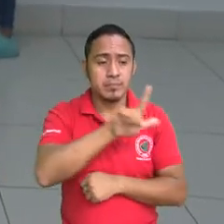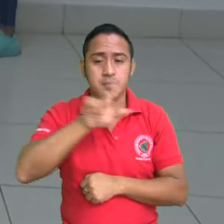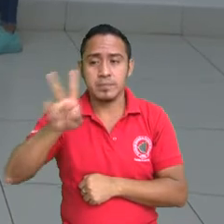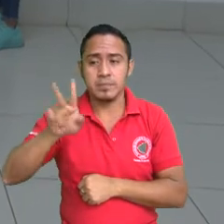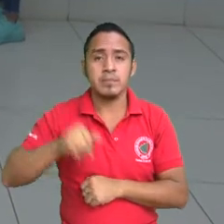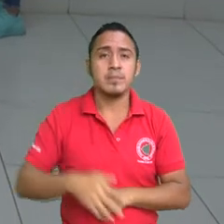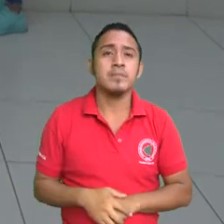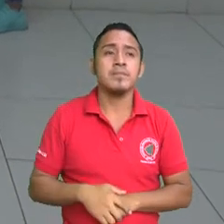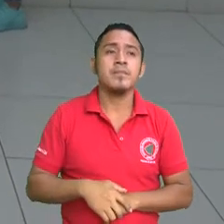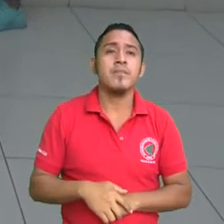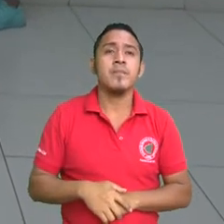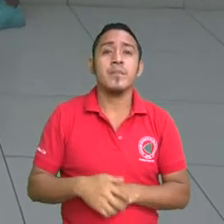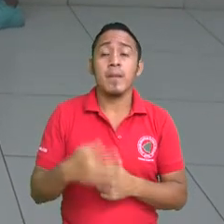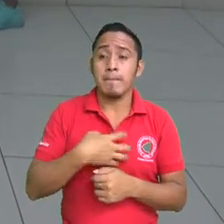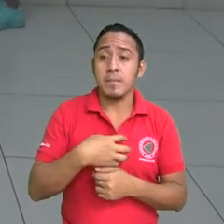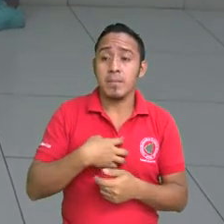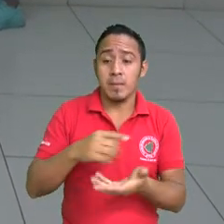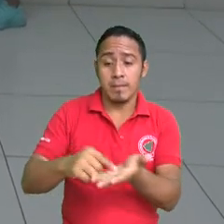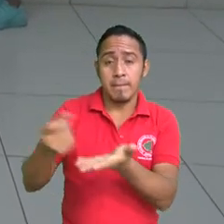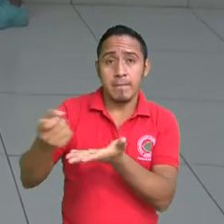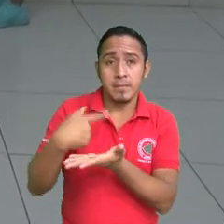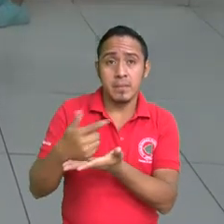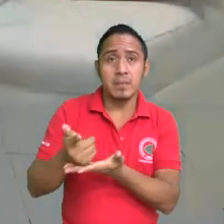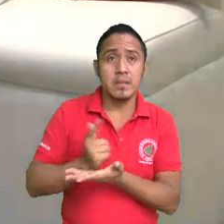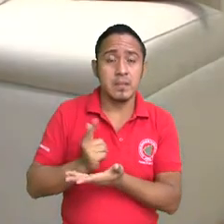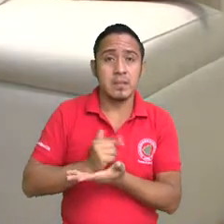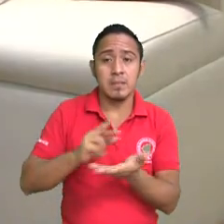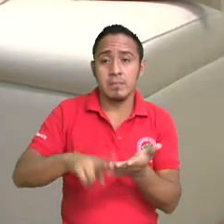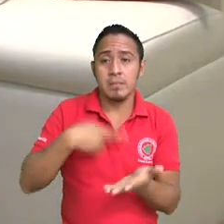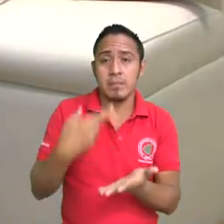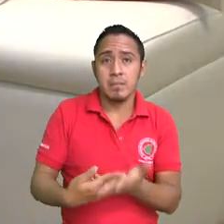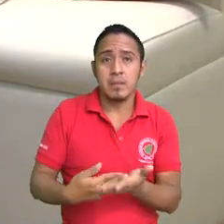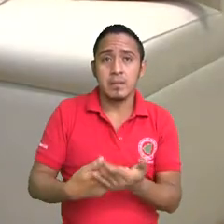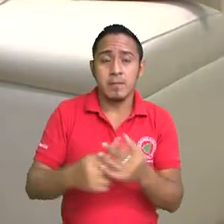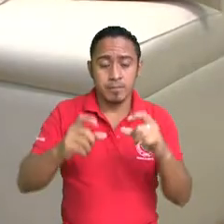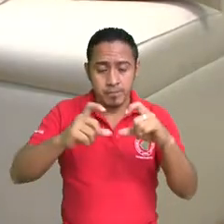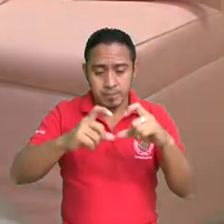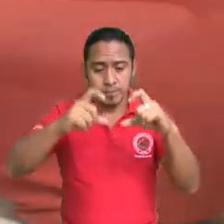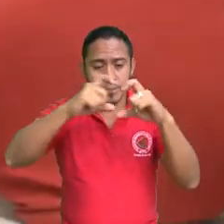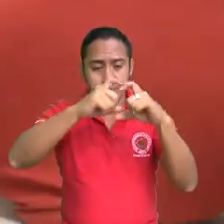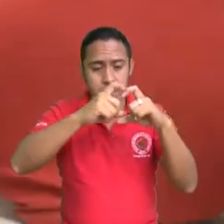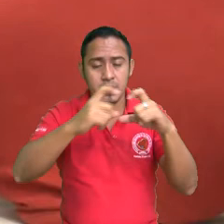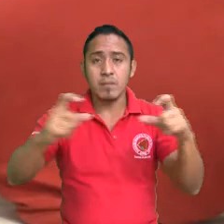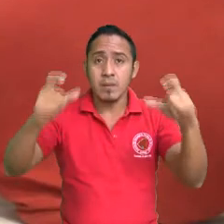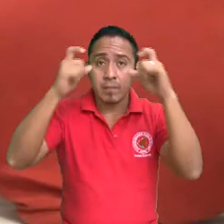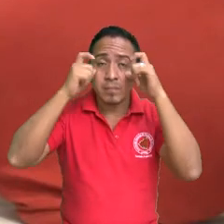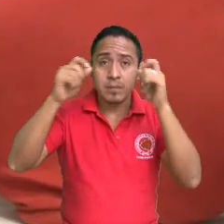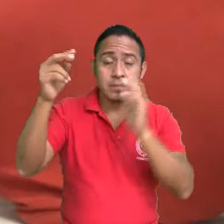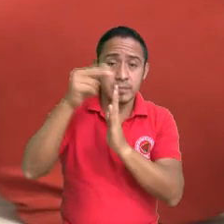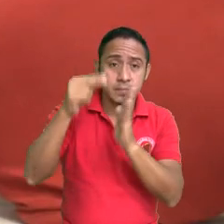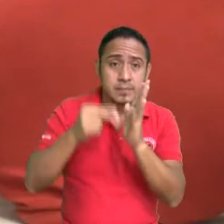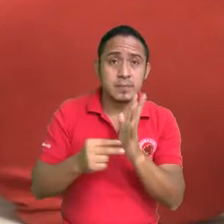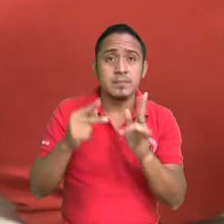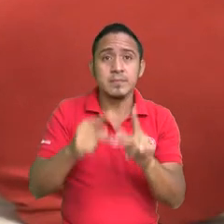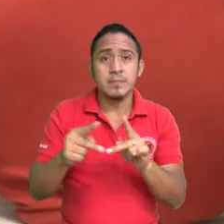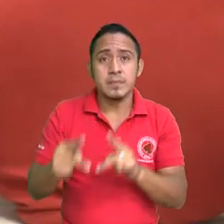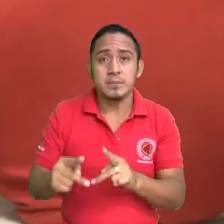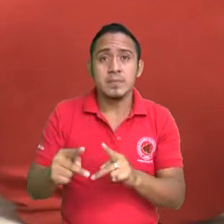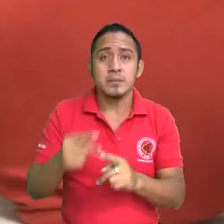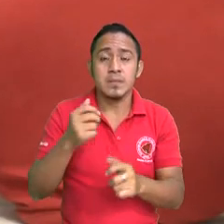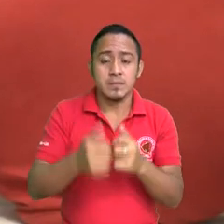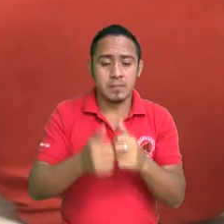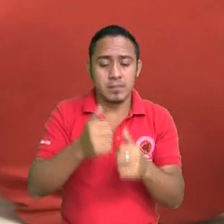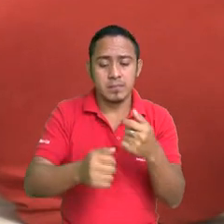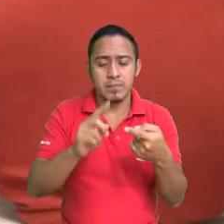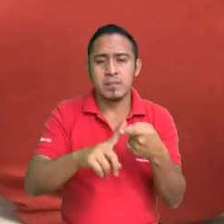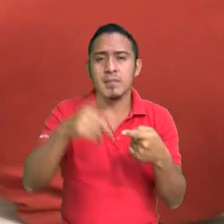viernes. Y en nuestra farmacia se encuentran de gratuidad aros de lentes y lentes para lectura para aquellos pacientes que tienen